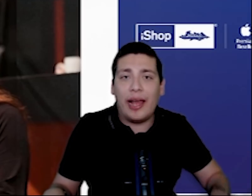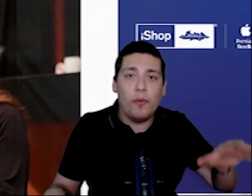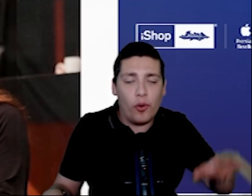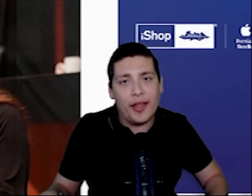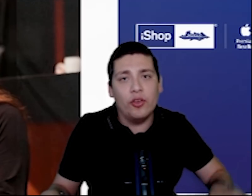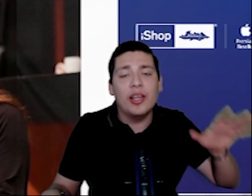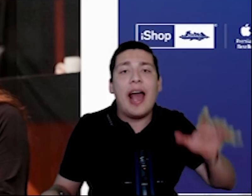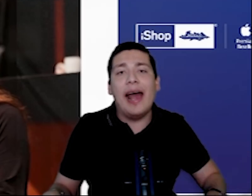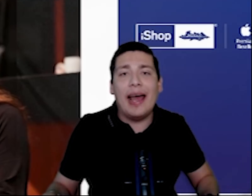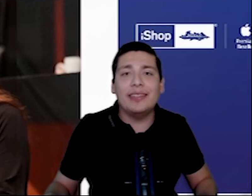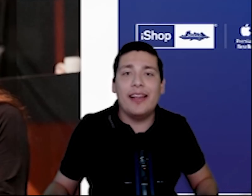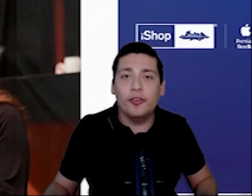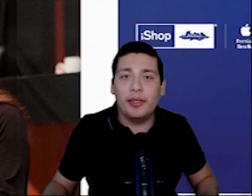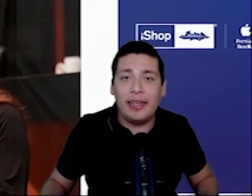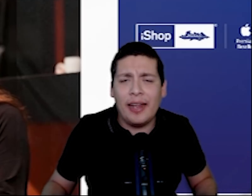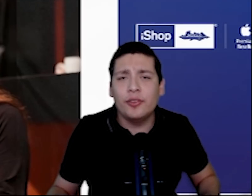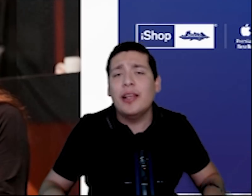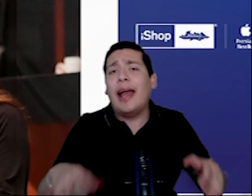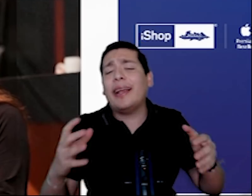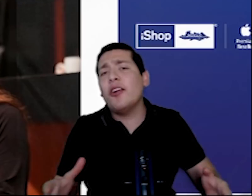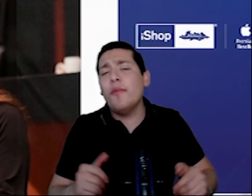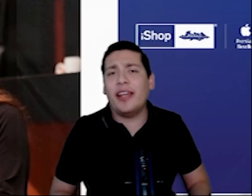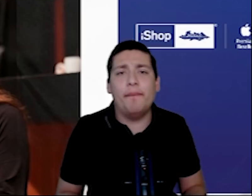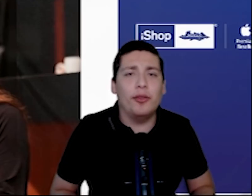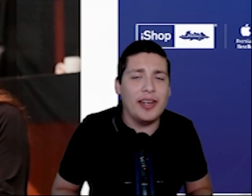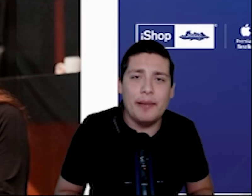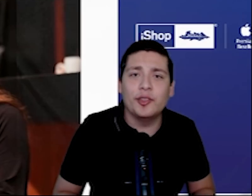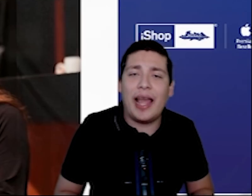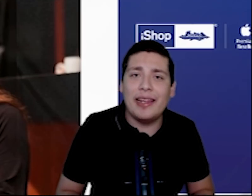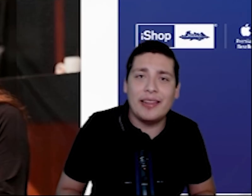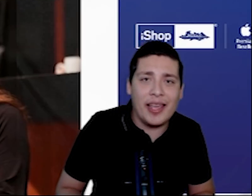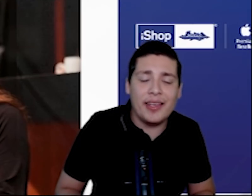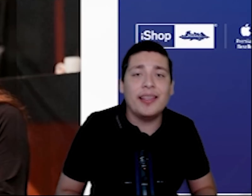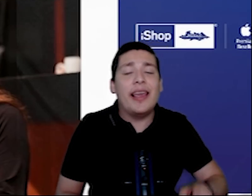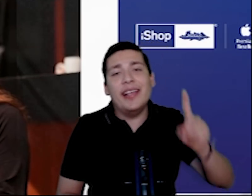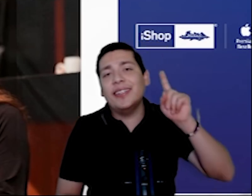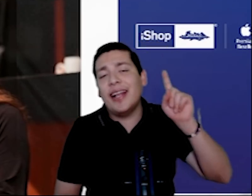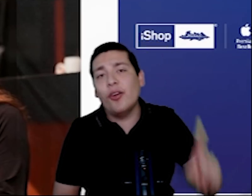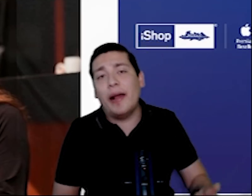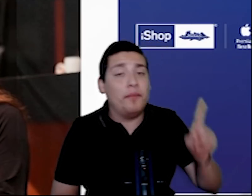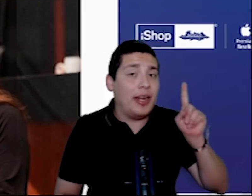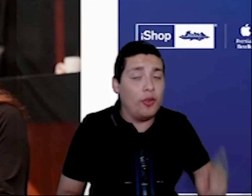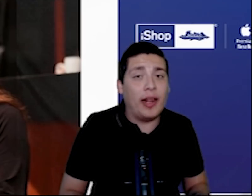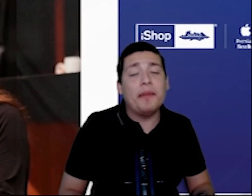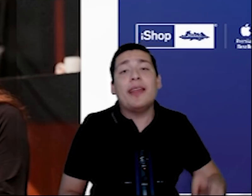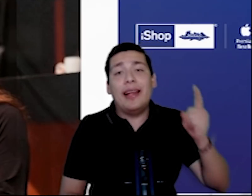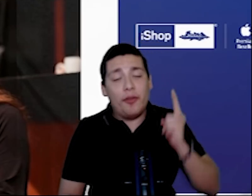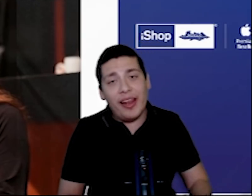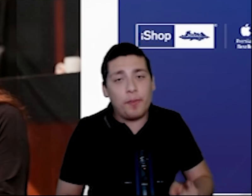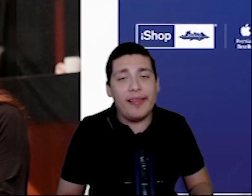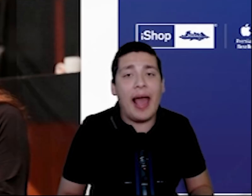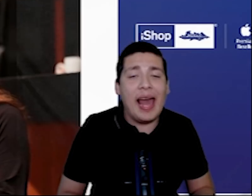perjudicado por años a las y los mexicanos. Aquí como ejemplo tenemos a Lili Tellez. Esta senadora traidora